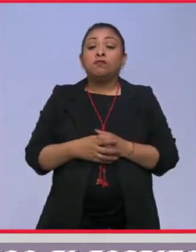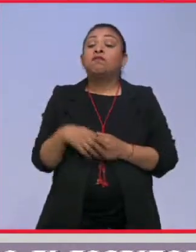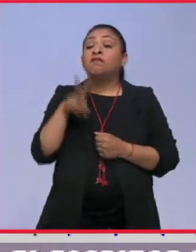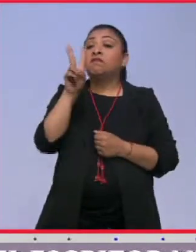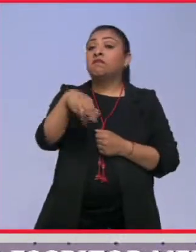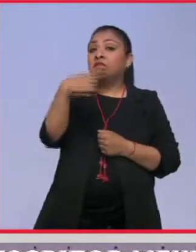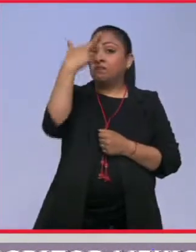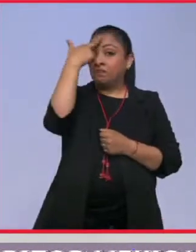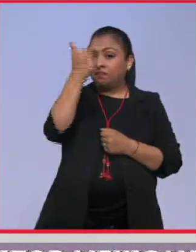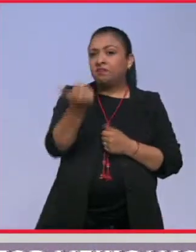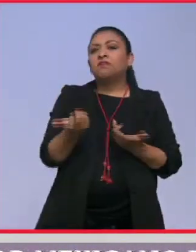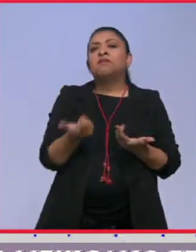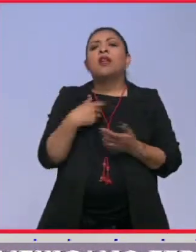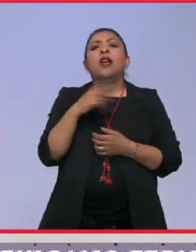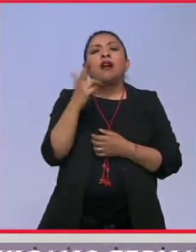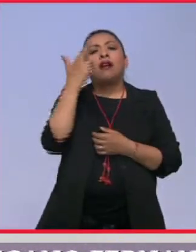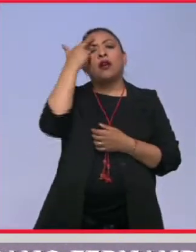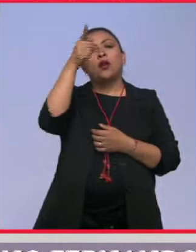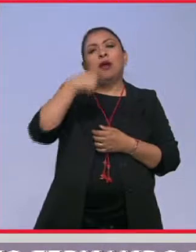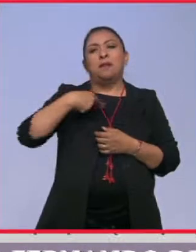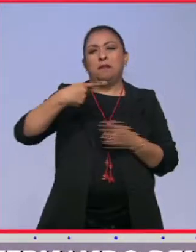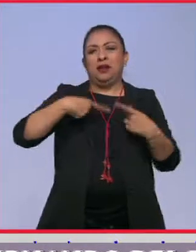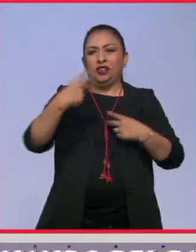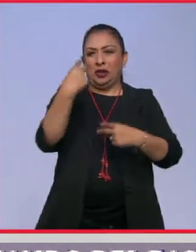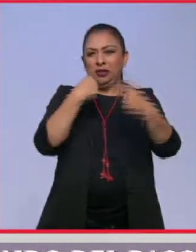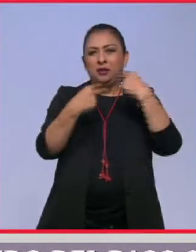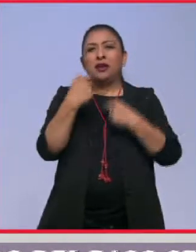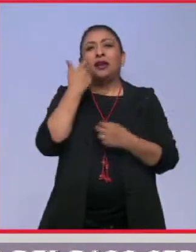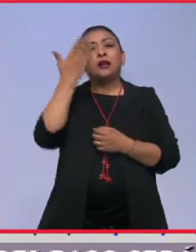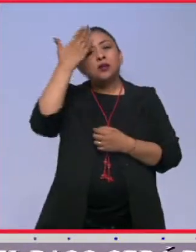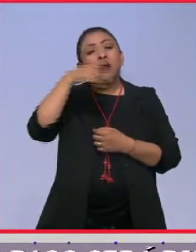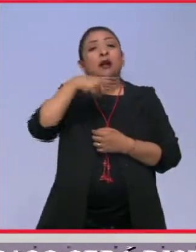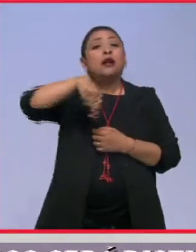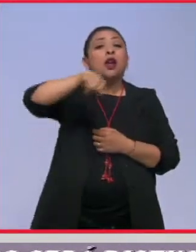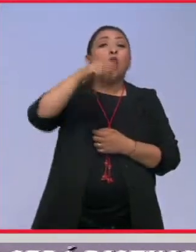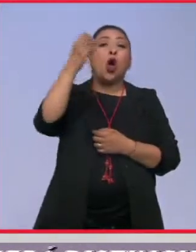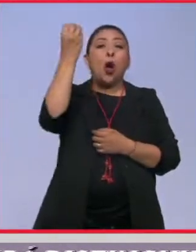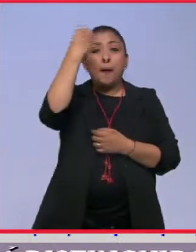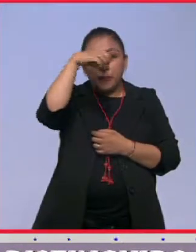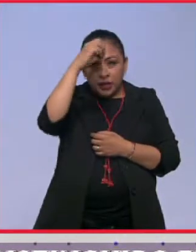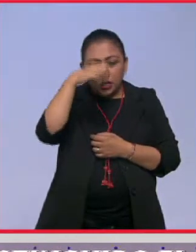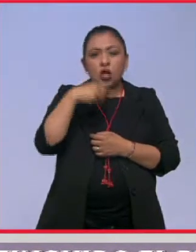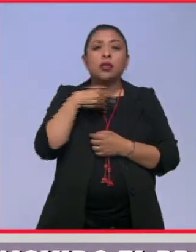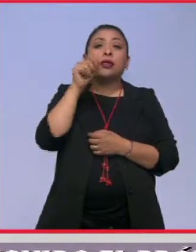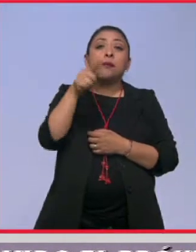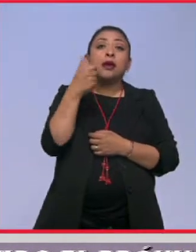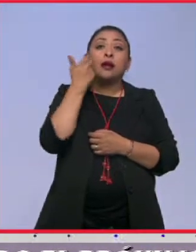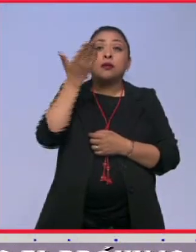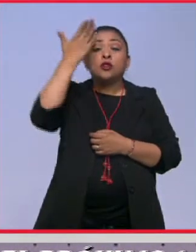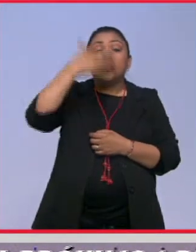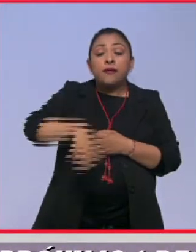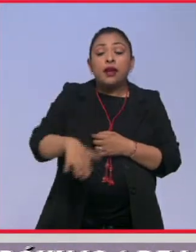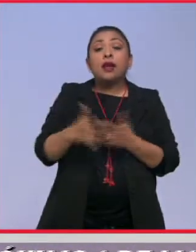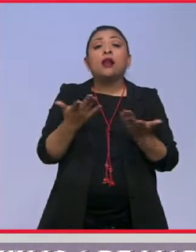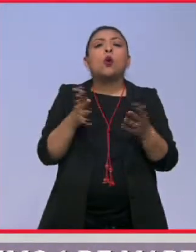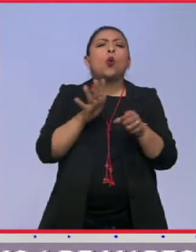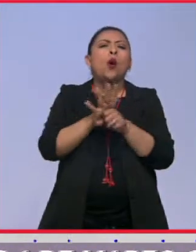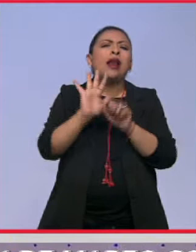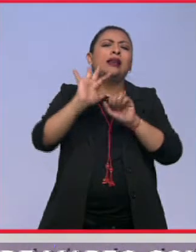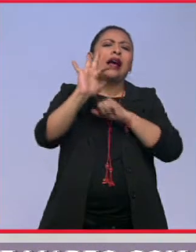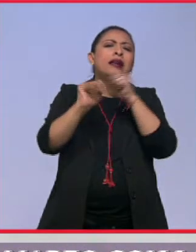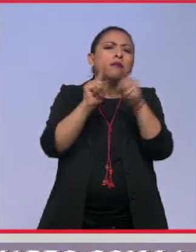así es, Guemán. Sí, ¿y por qué no le recordamos a nuestro público que queremos saber su punto de vista? Y además queremos también enterarnos de qué